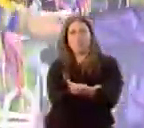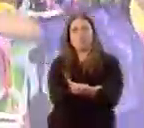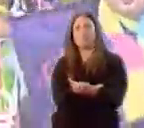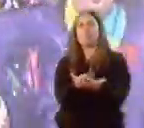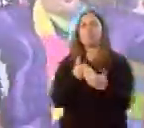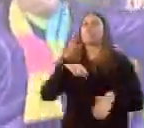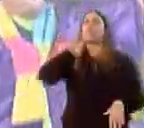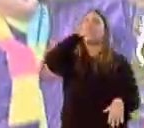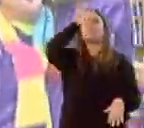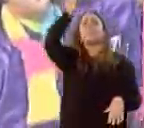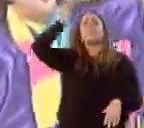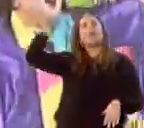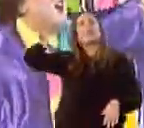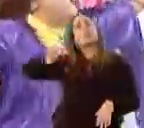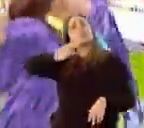sitio